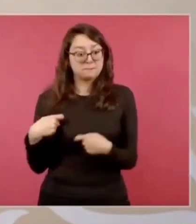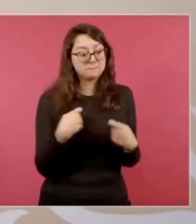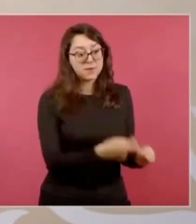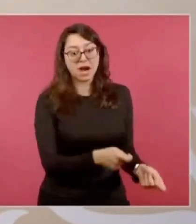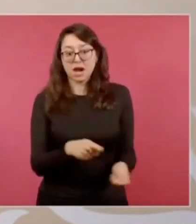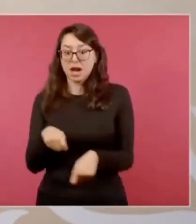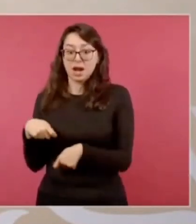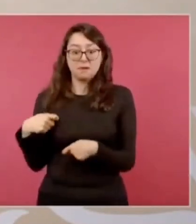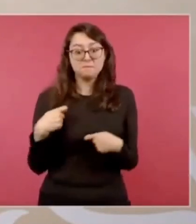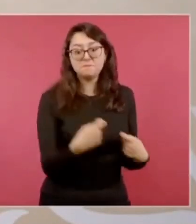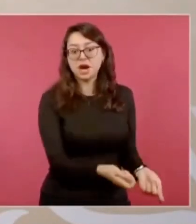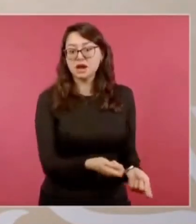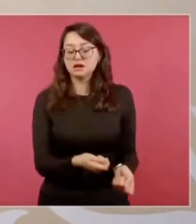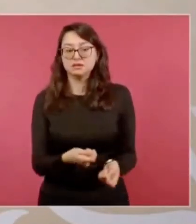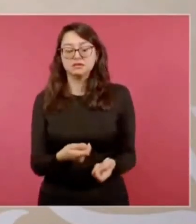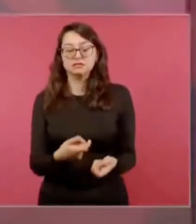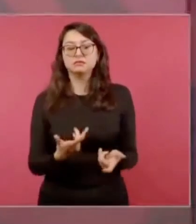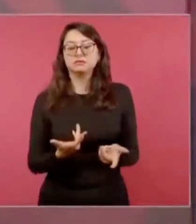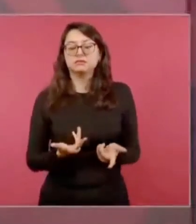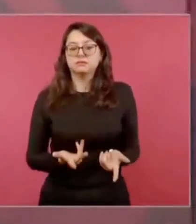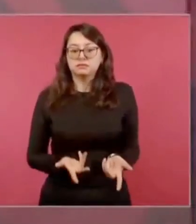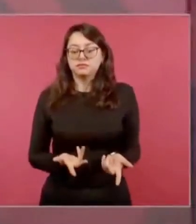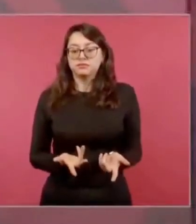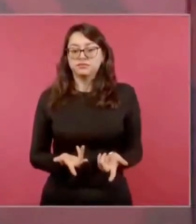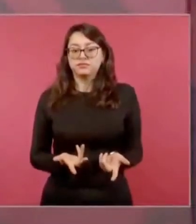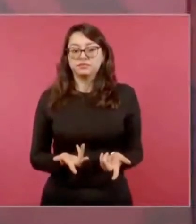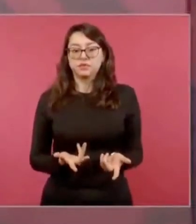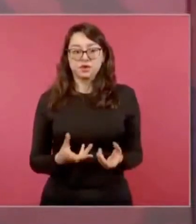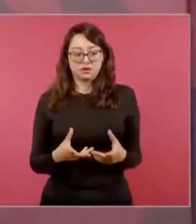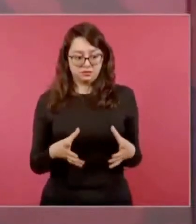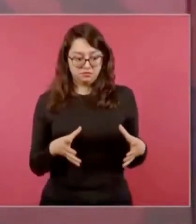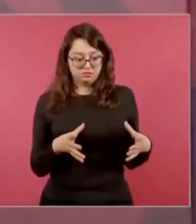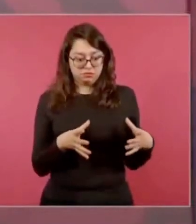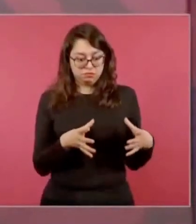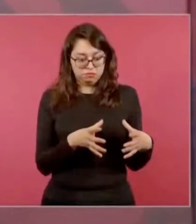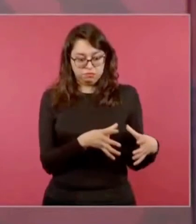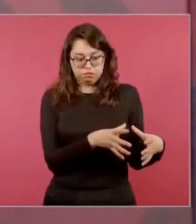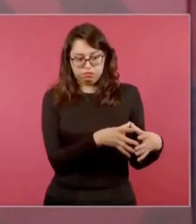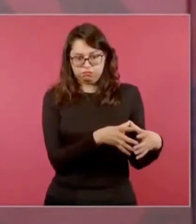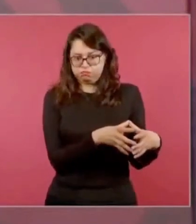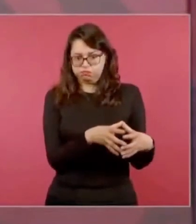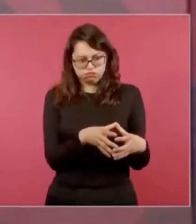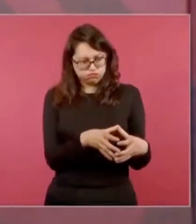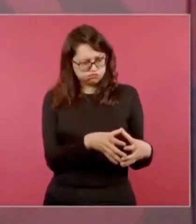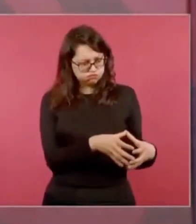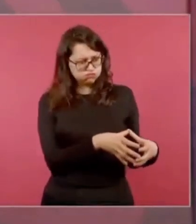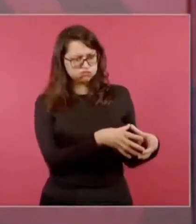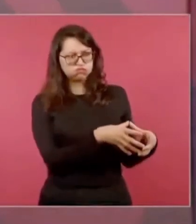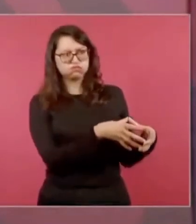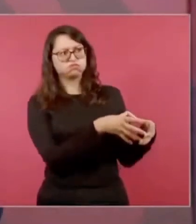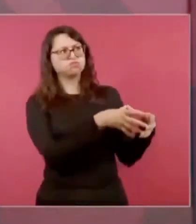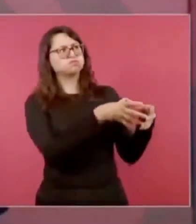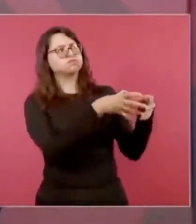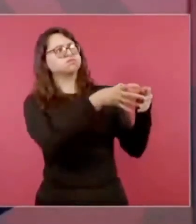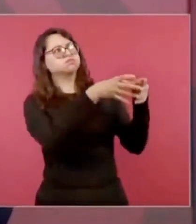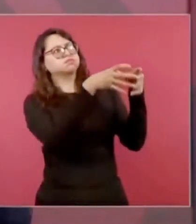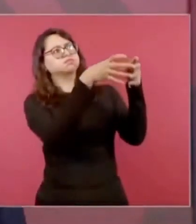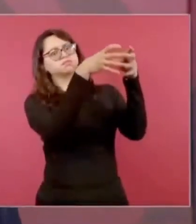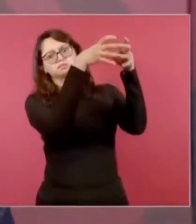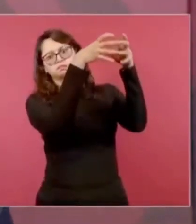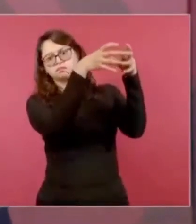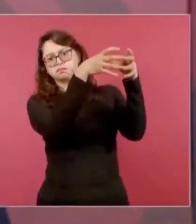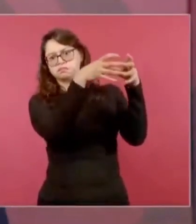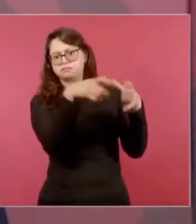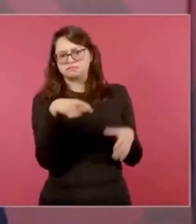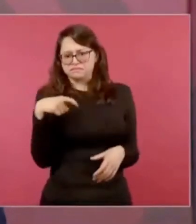bienes del pueblo a particulares cercanos a Salinas, es cuando hay más desigualdad